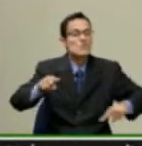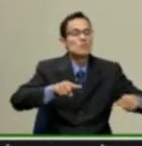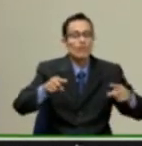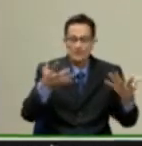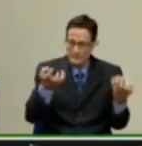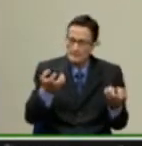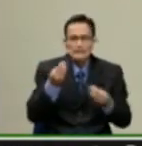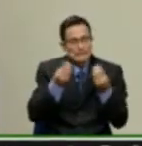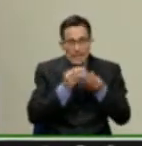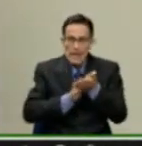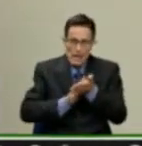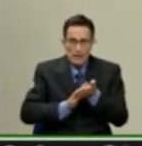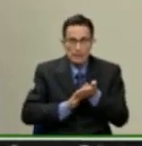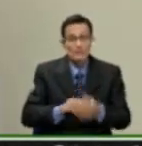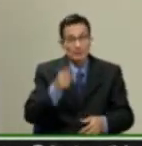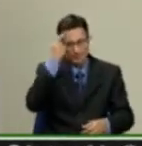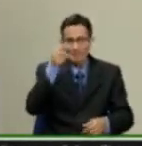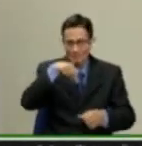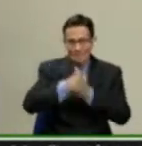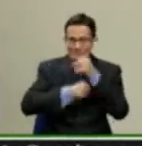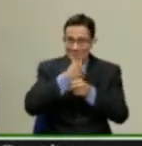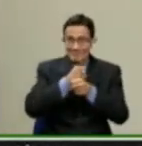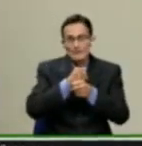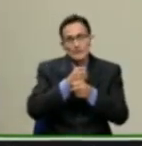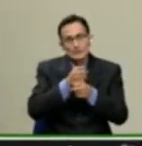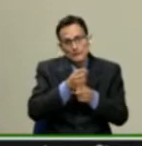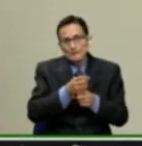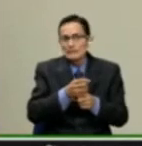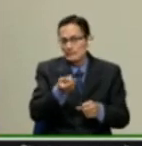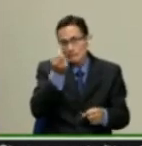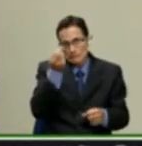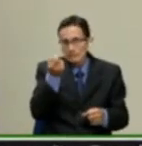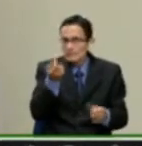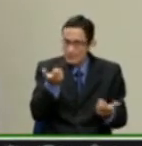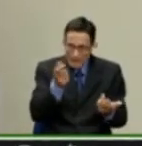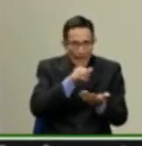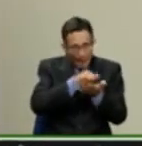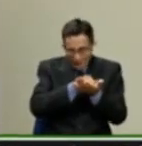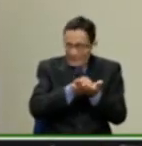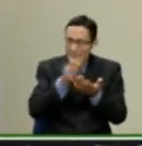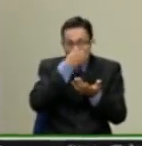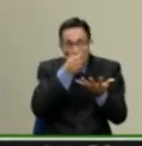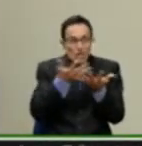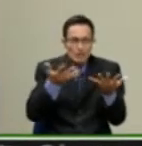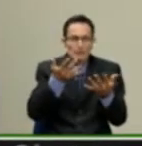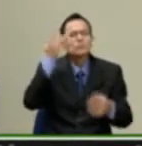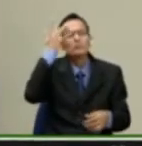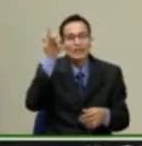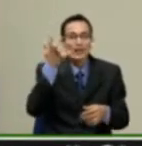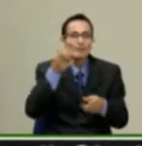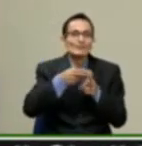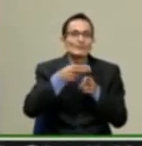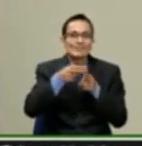año particularmente proclive a ciertas situaciones de estas. Estamos frente ante la inminencia de un